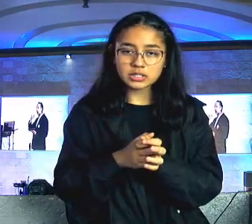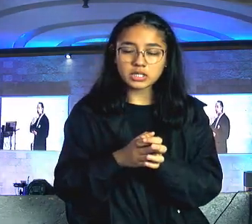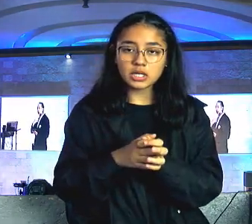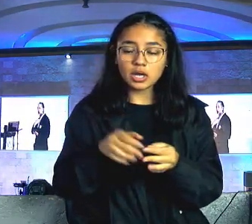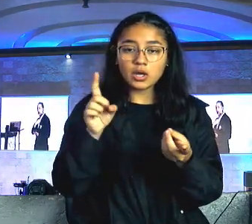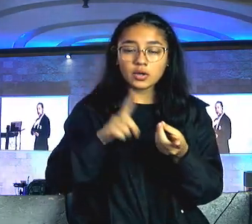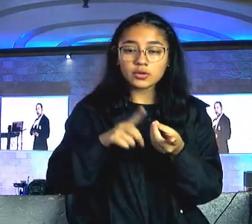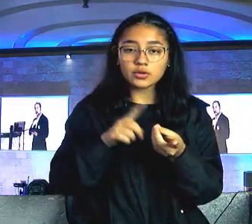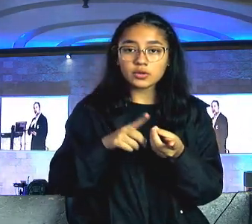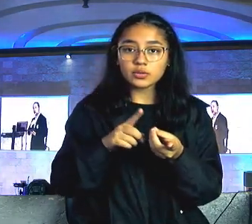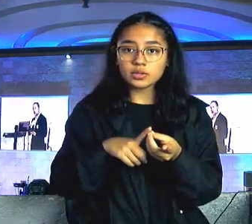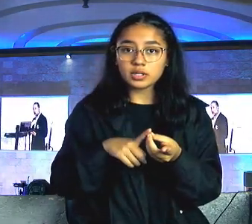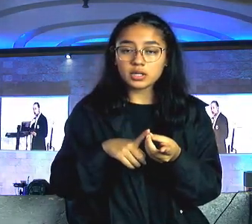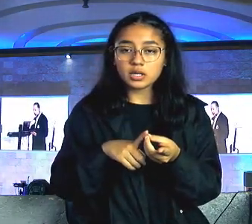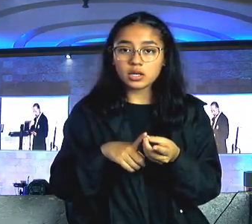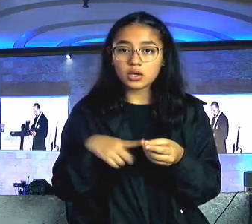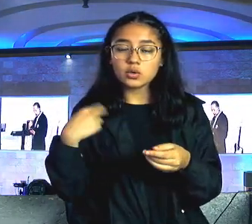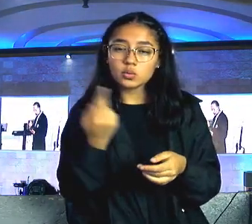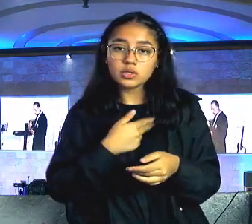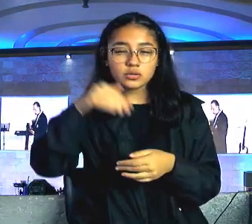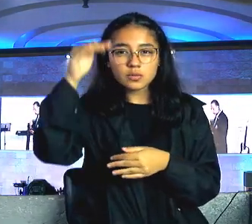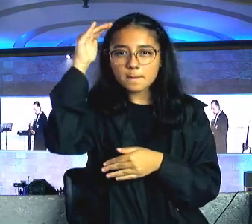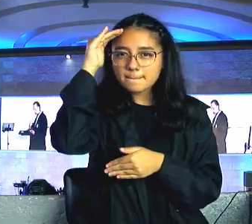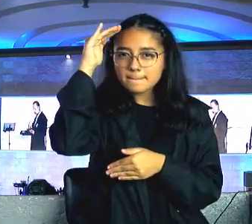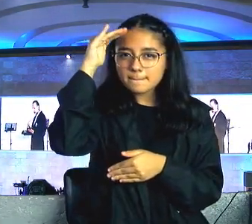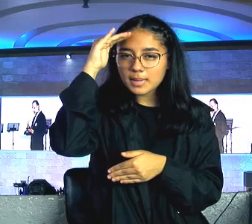albergan incluso nuestros pensamientos,